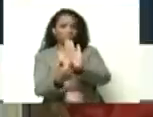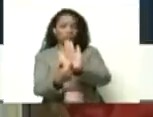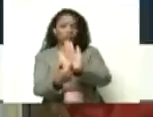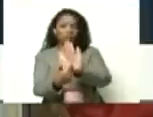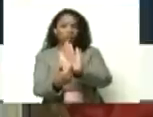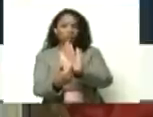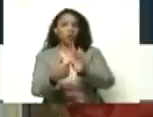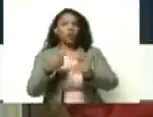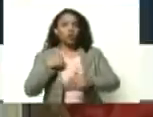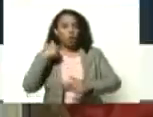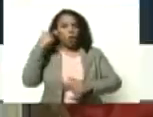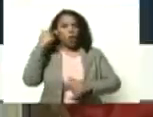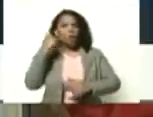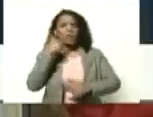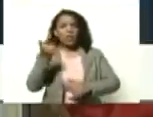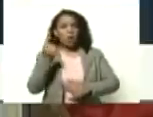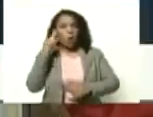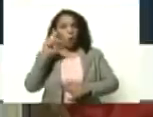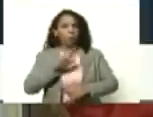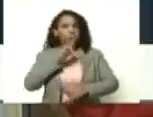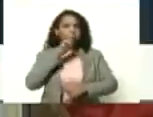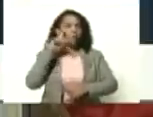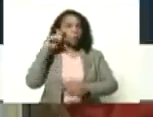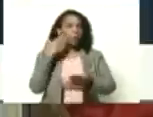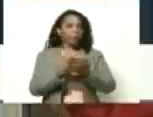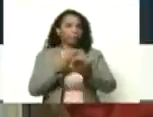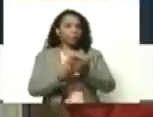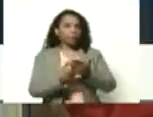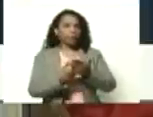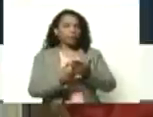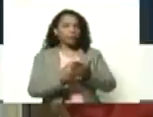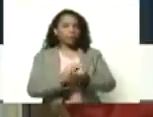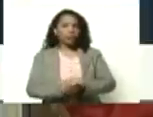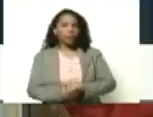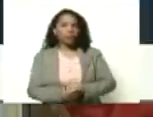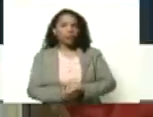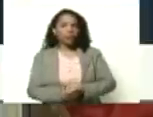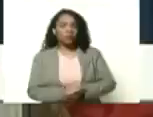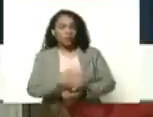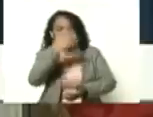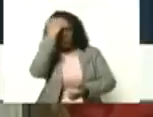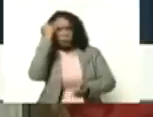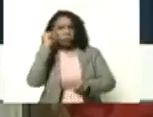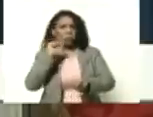yo día dramático por lo real y por lo brutal